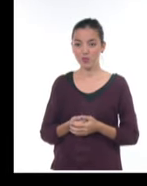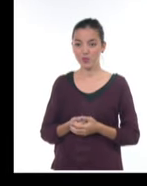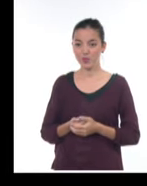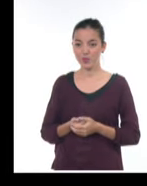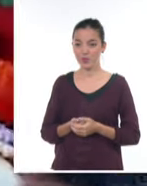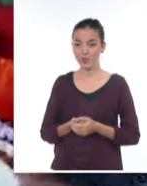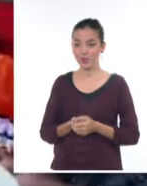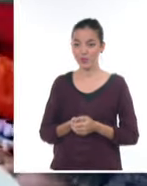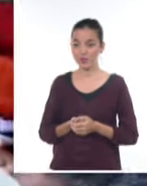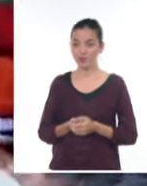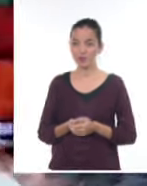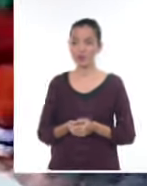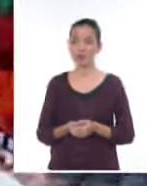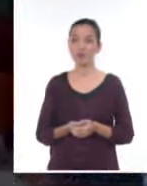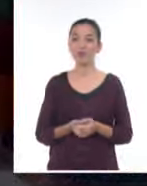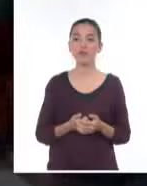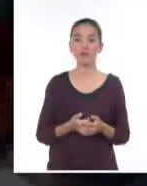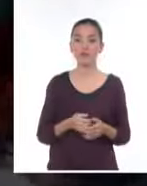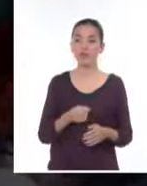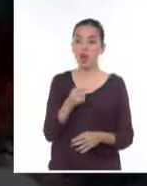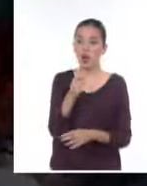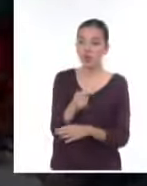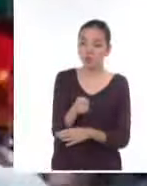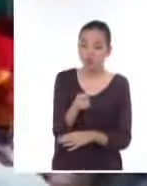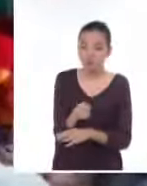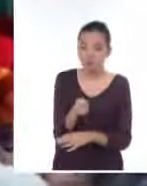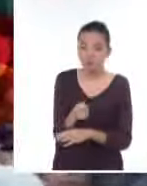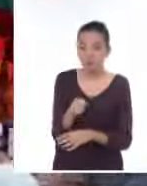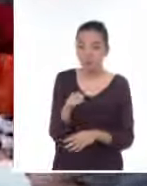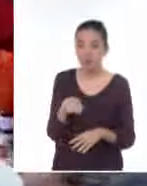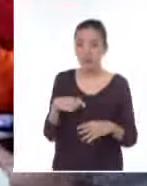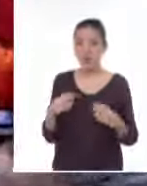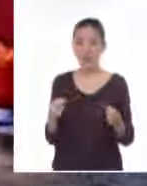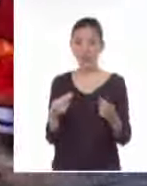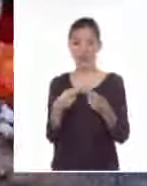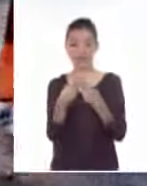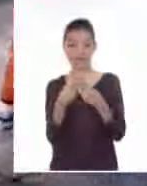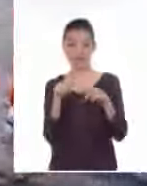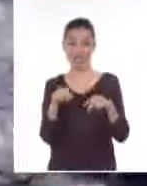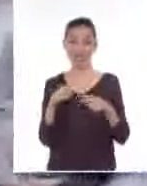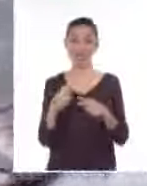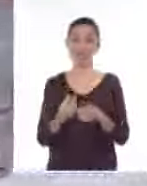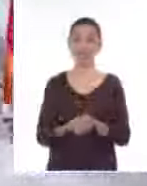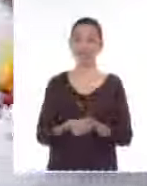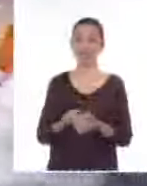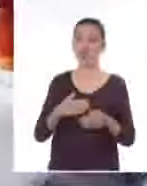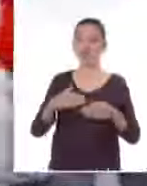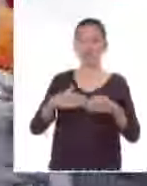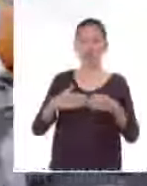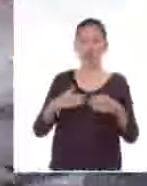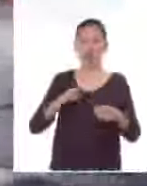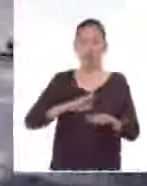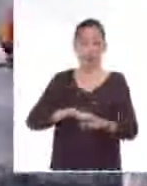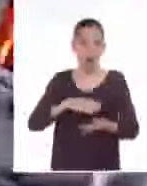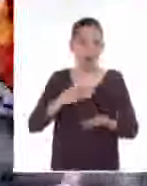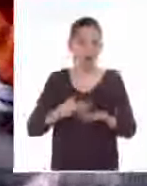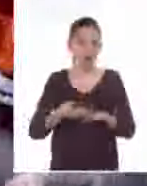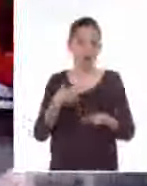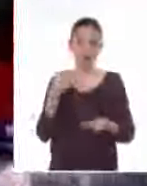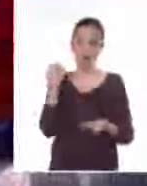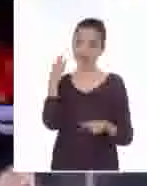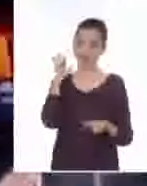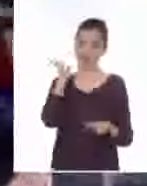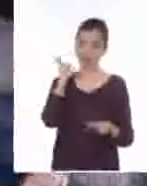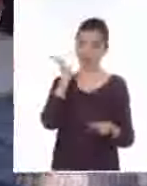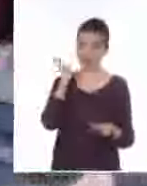Un curso preevento se adelanta a la programación oficial de la Conferencia Internacional de Cultura Africana y Afroamericana que